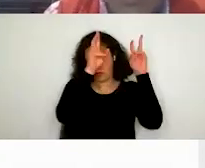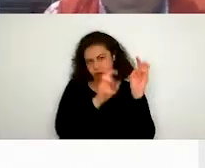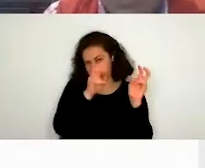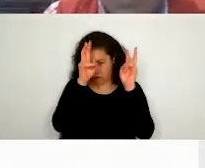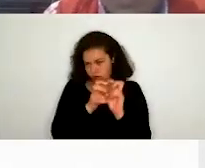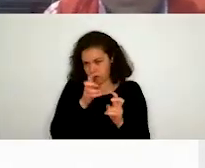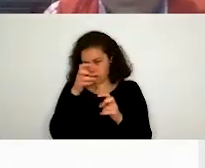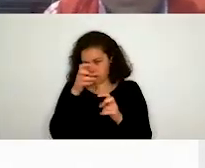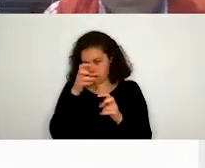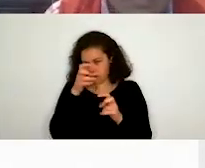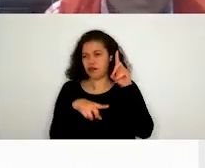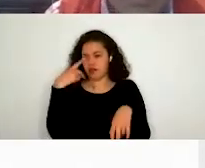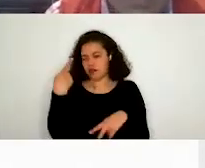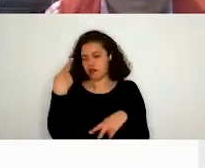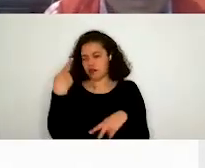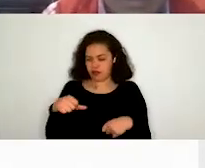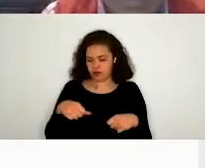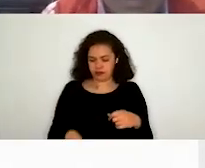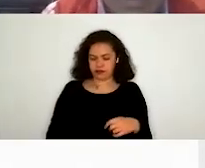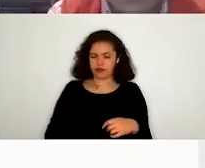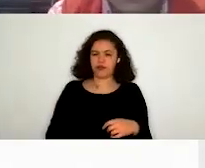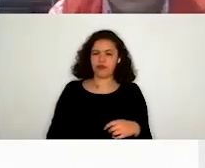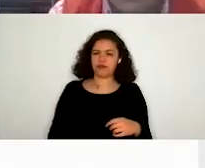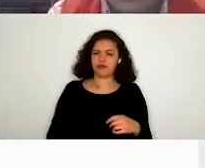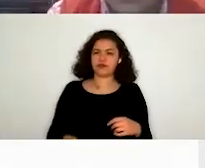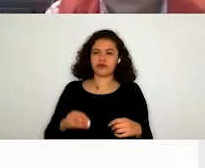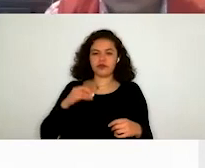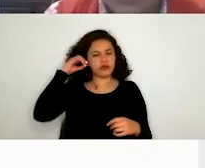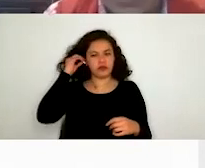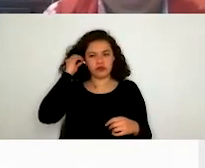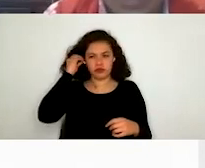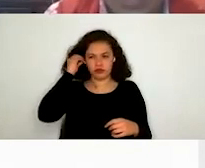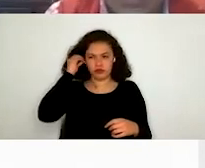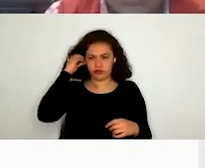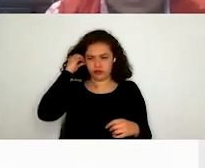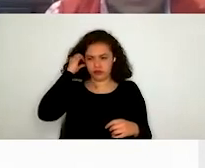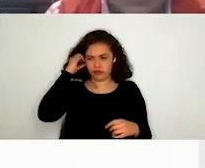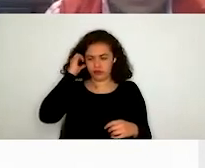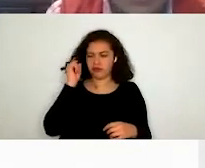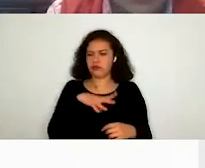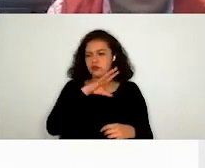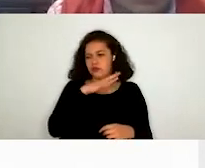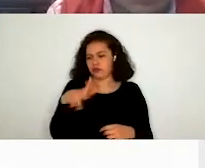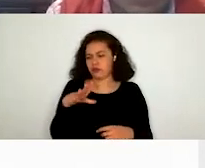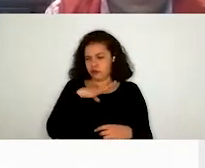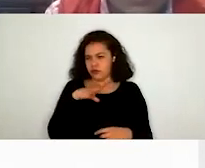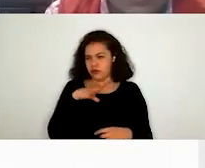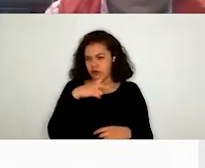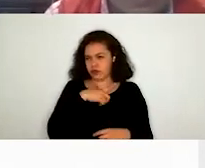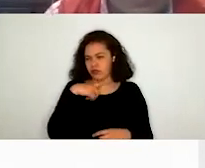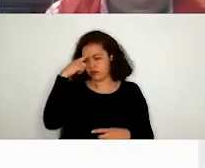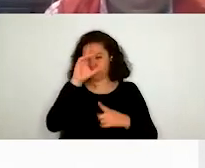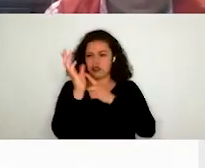dependiendo de su tipo de actividad y puedan leer que estas funciones muy generales que deben de tener como comité